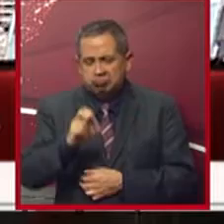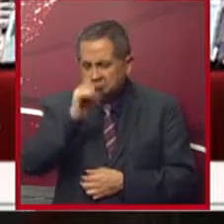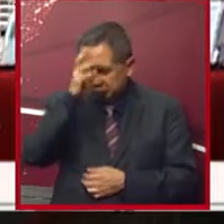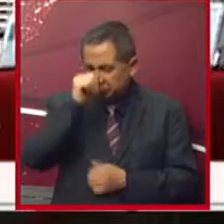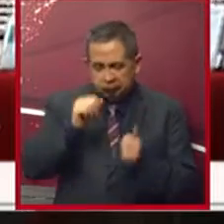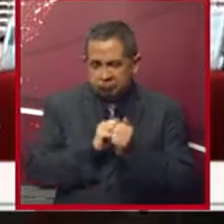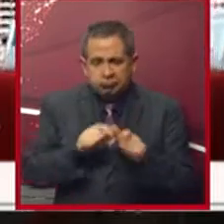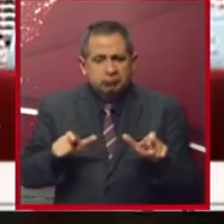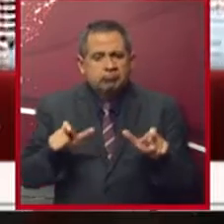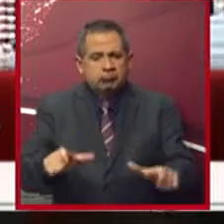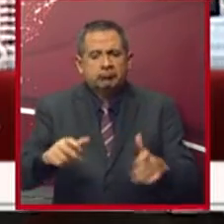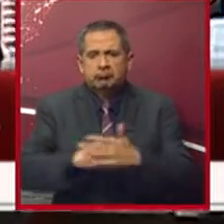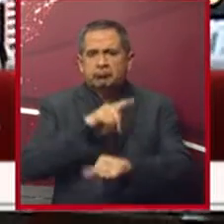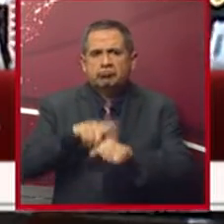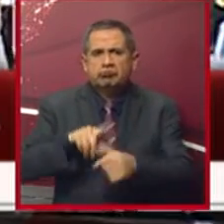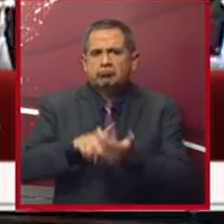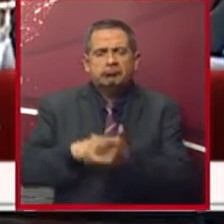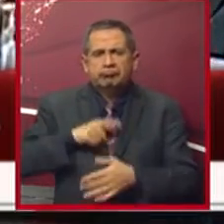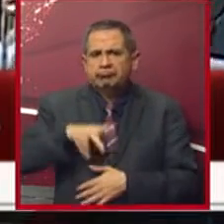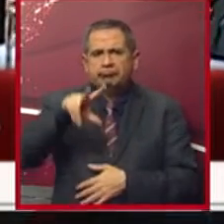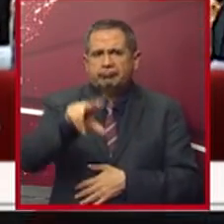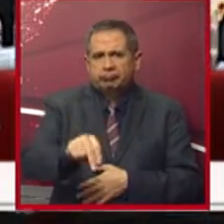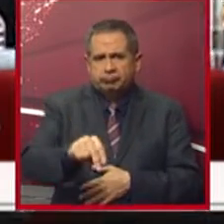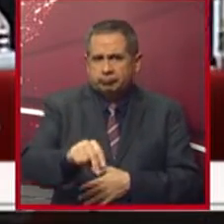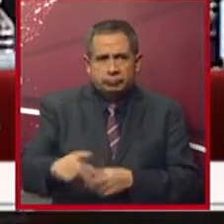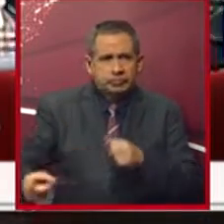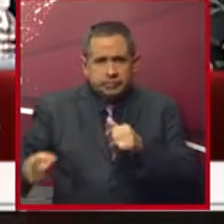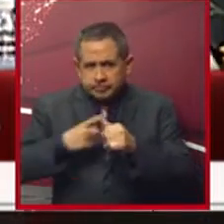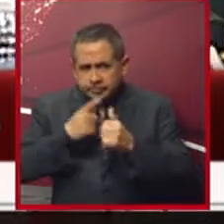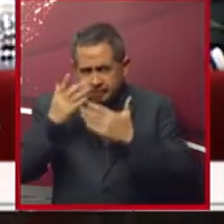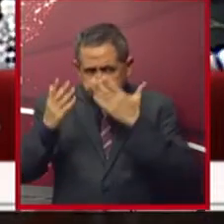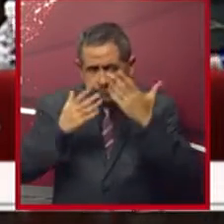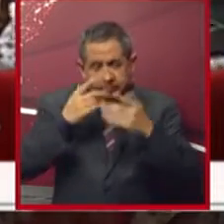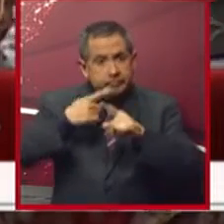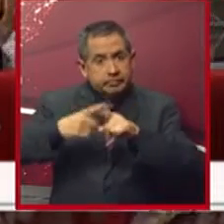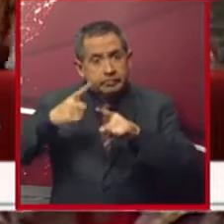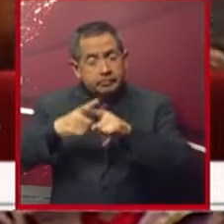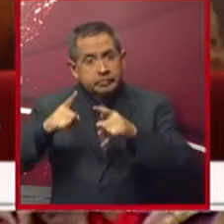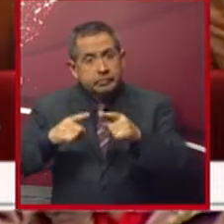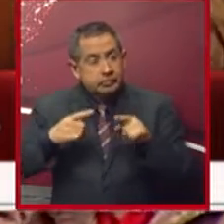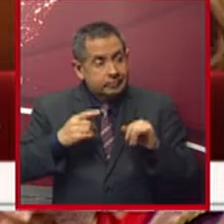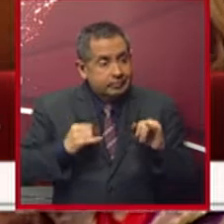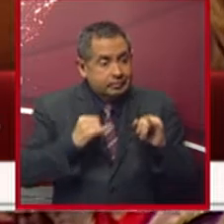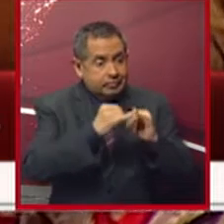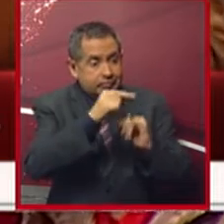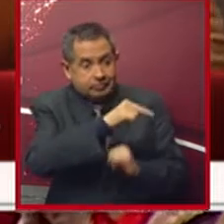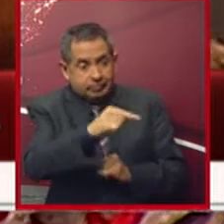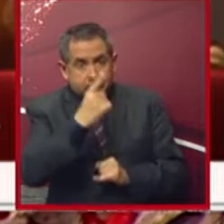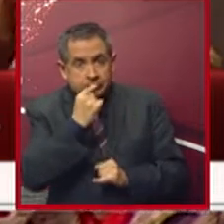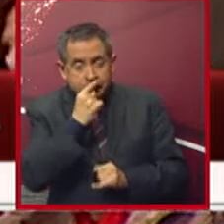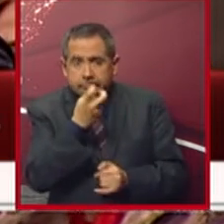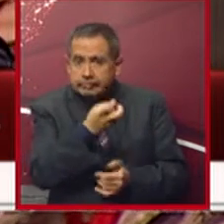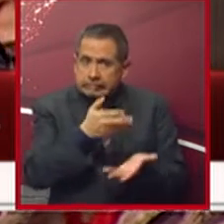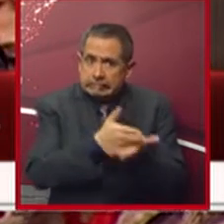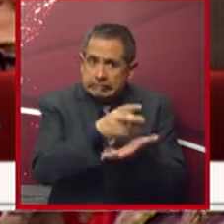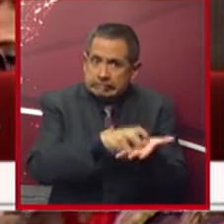Guardia Nacional, pues considera más oportuno evaluar y, en su caso, intervenir y reformar las instituciones ya